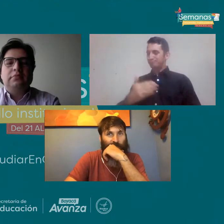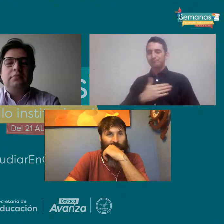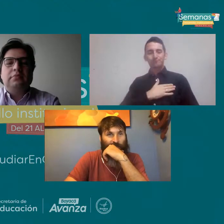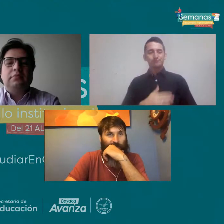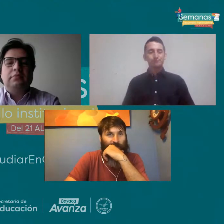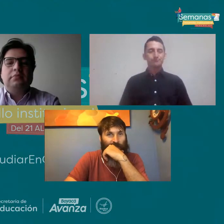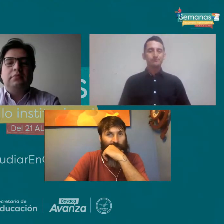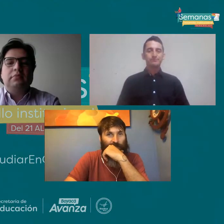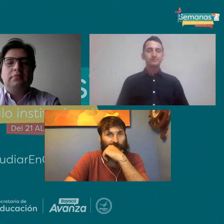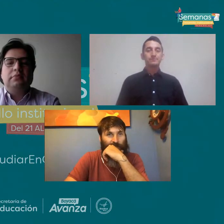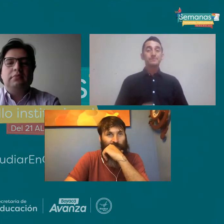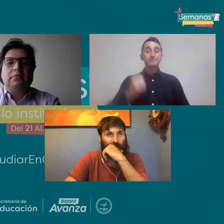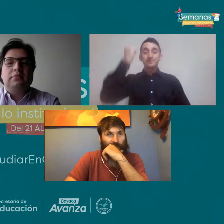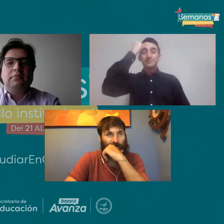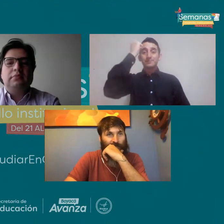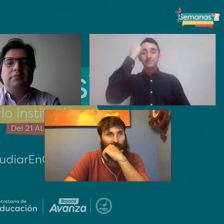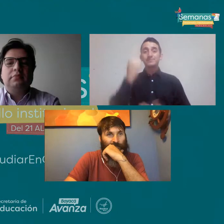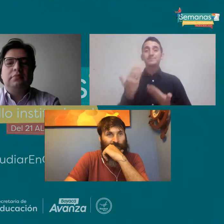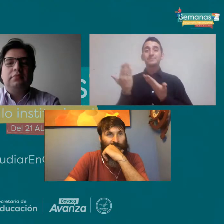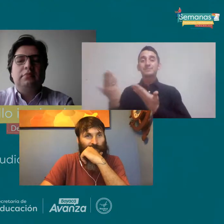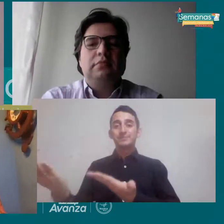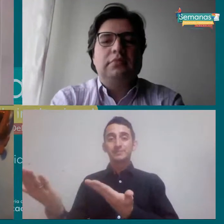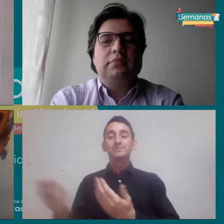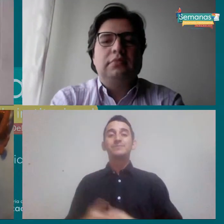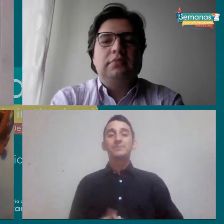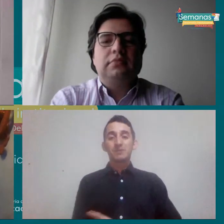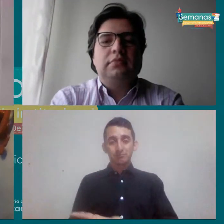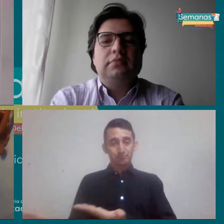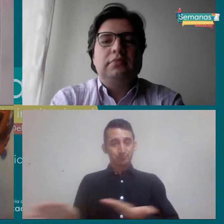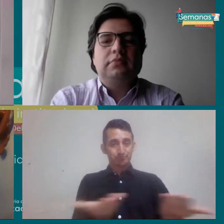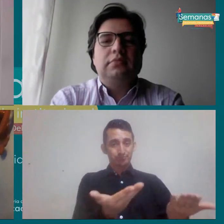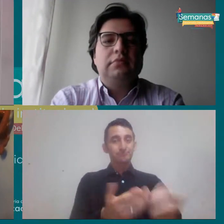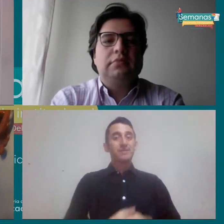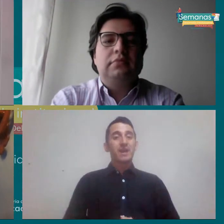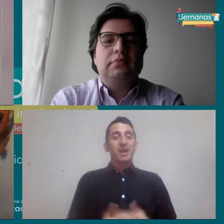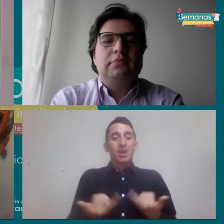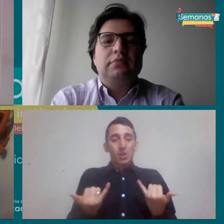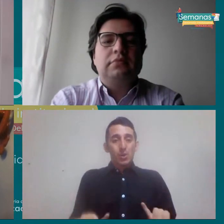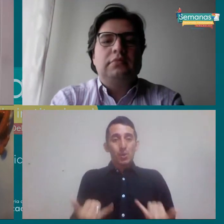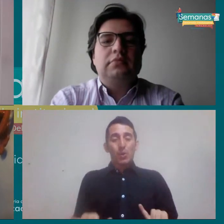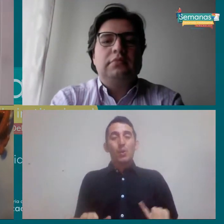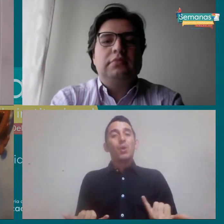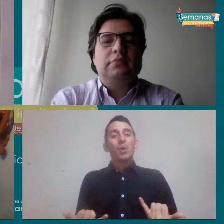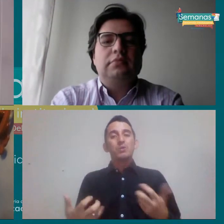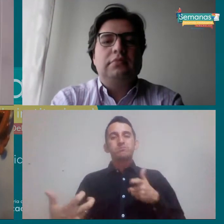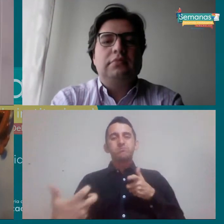Bueno, profesor, es todo suyo. Estamos en este momento conectados con